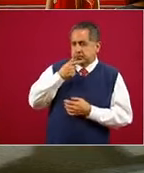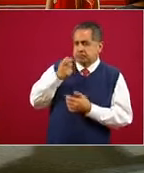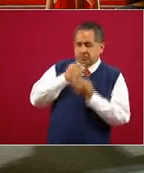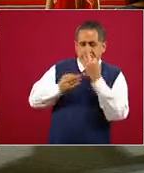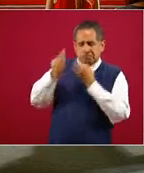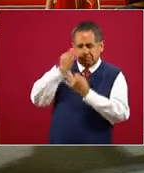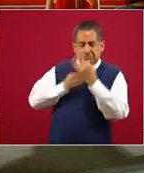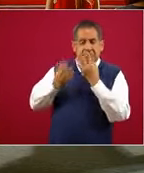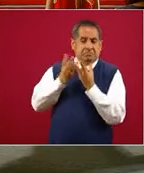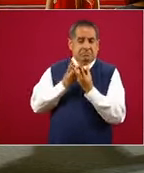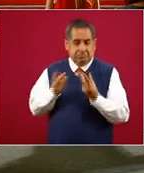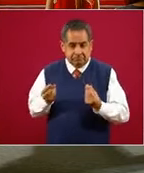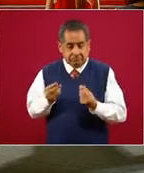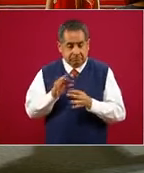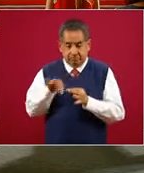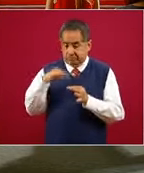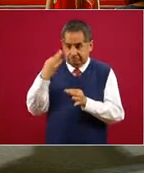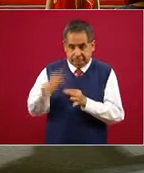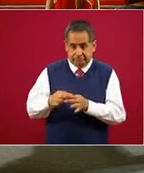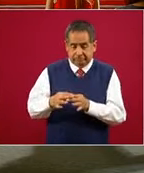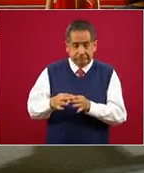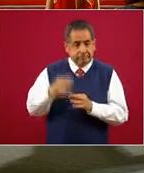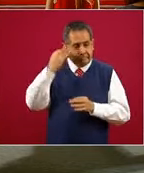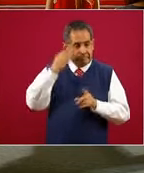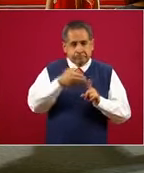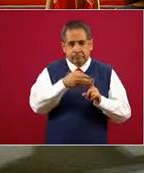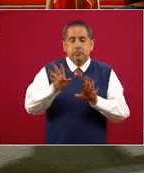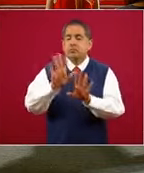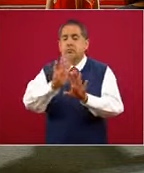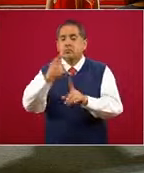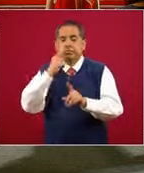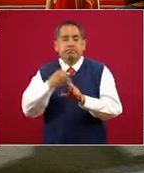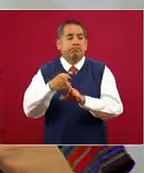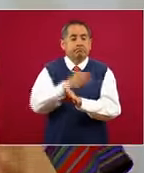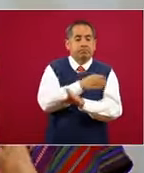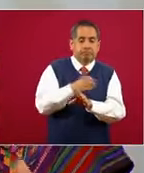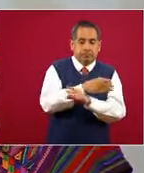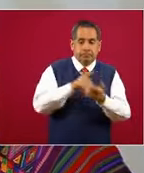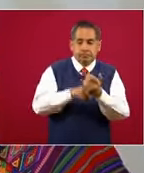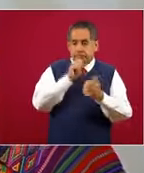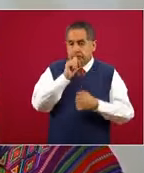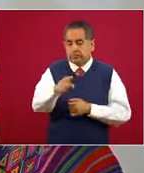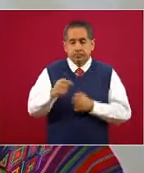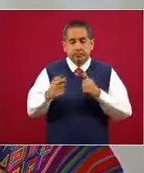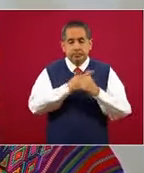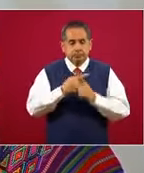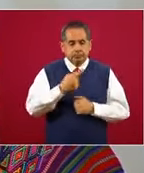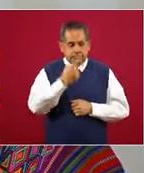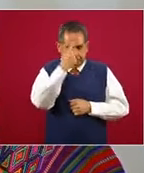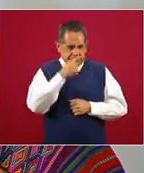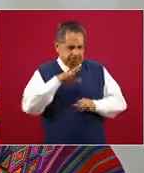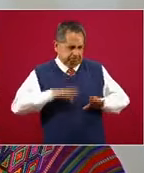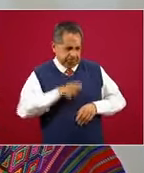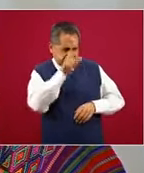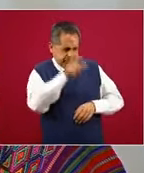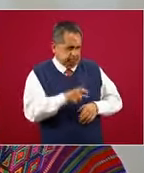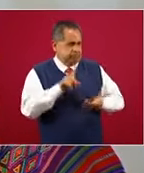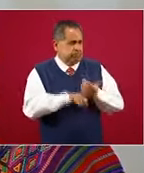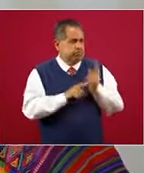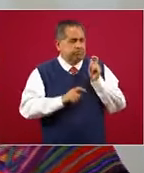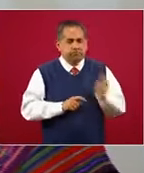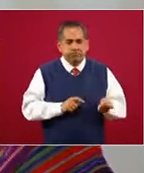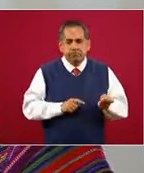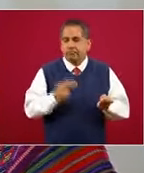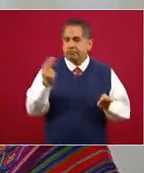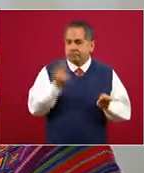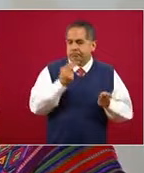tratamiento, después de que completa su ciclo de tratamiento, antes también debe de existir un perfilamiento de las personas, quiere